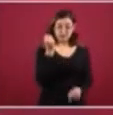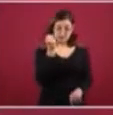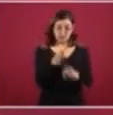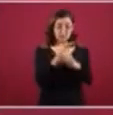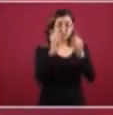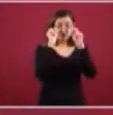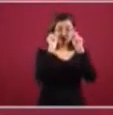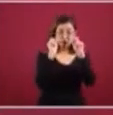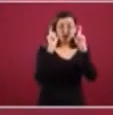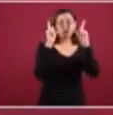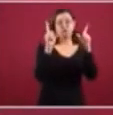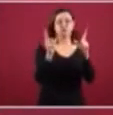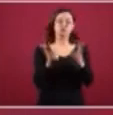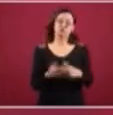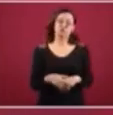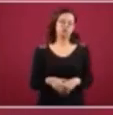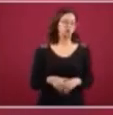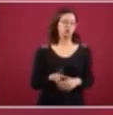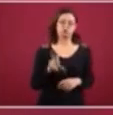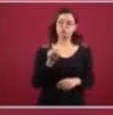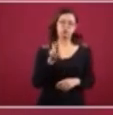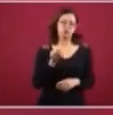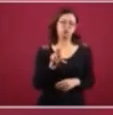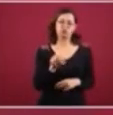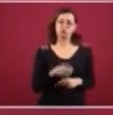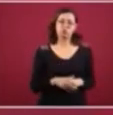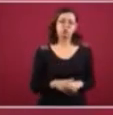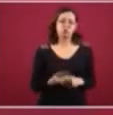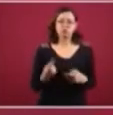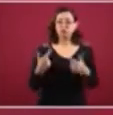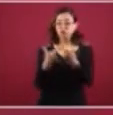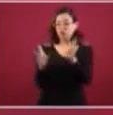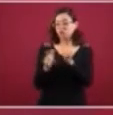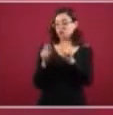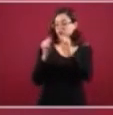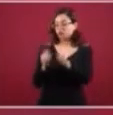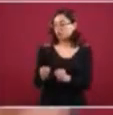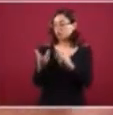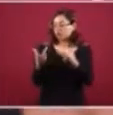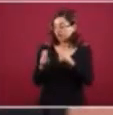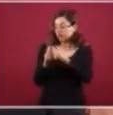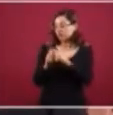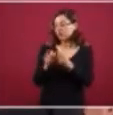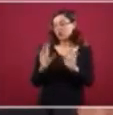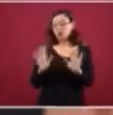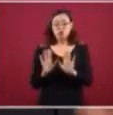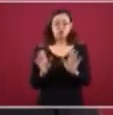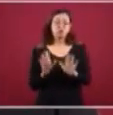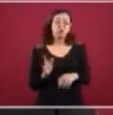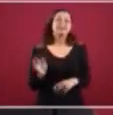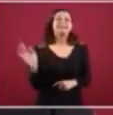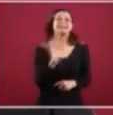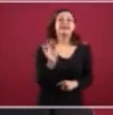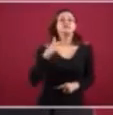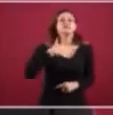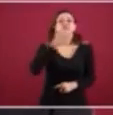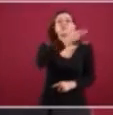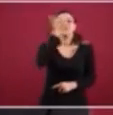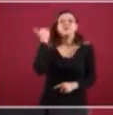un acuerdo con el Gabinete de Seguridad. A lo mejor yo no estaba enterado, pero